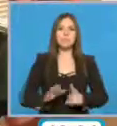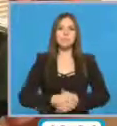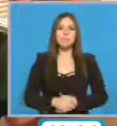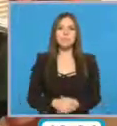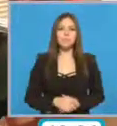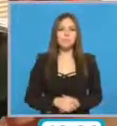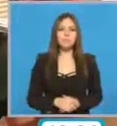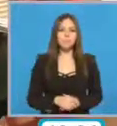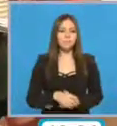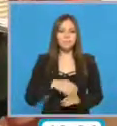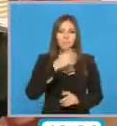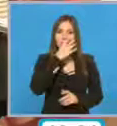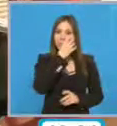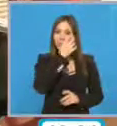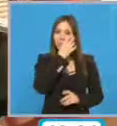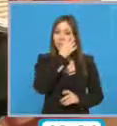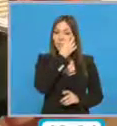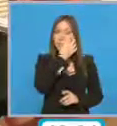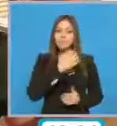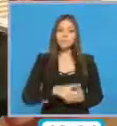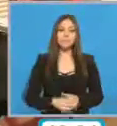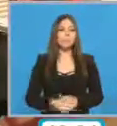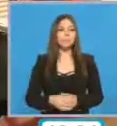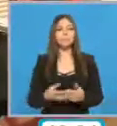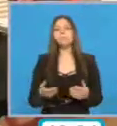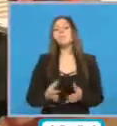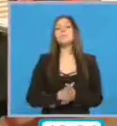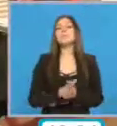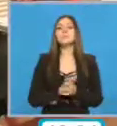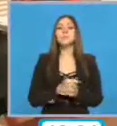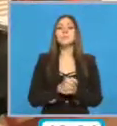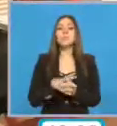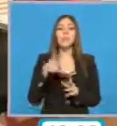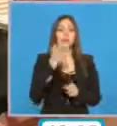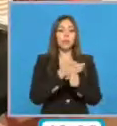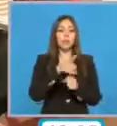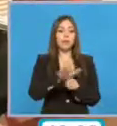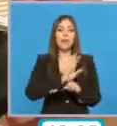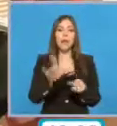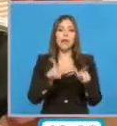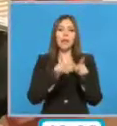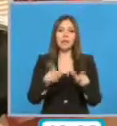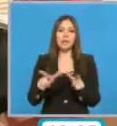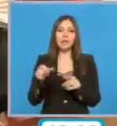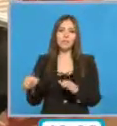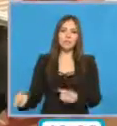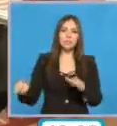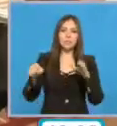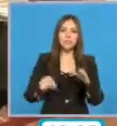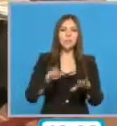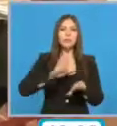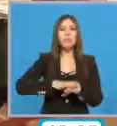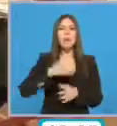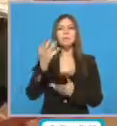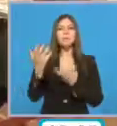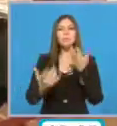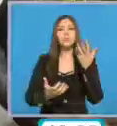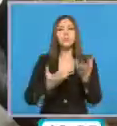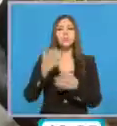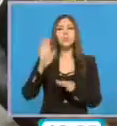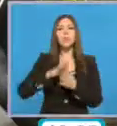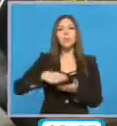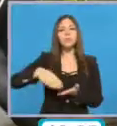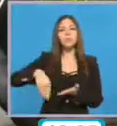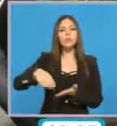Lili. charán! Ay, Dios mío, cuántas Miren. preparaciones. Este ya está un poquito ya, como más cocidito, más, Más